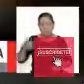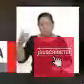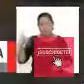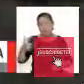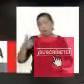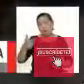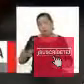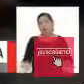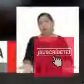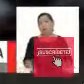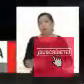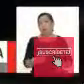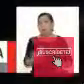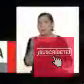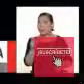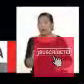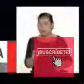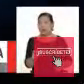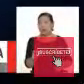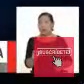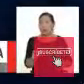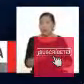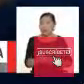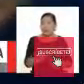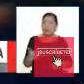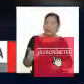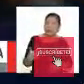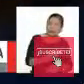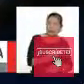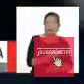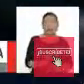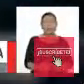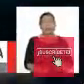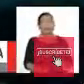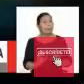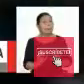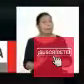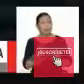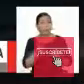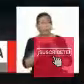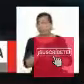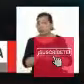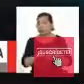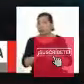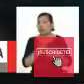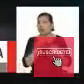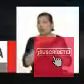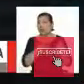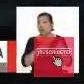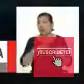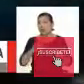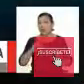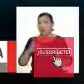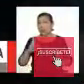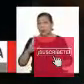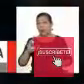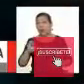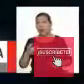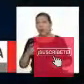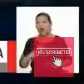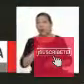la balacera. Otra persona resultó herida. Las investigaciones quedaron a cargo de la Dirincri de